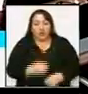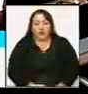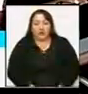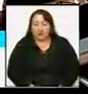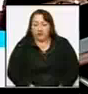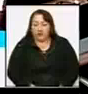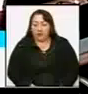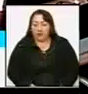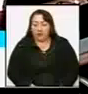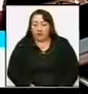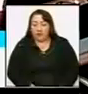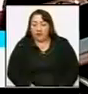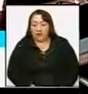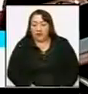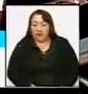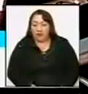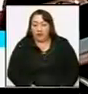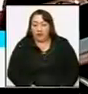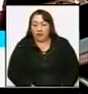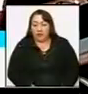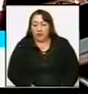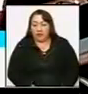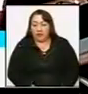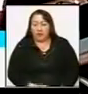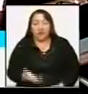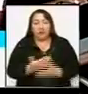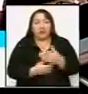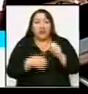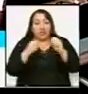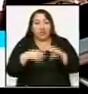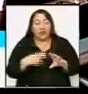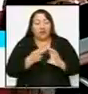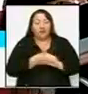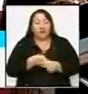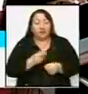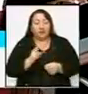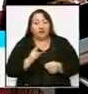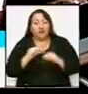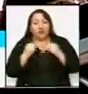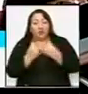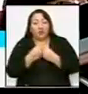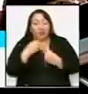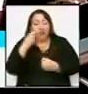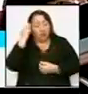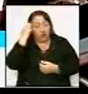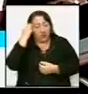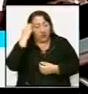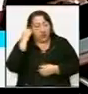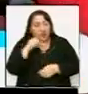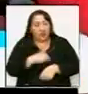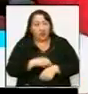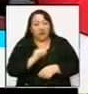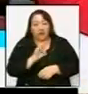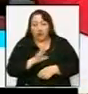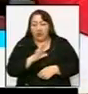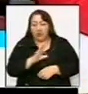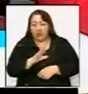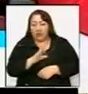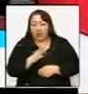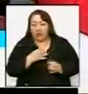dice literalmente así: tramitan solicitudes de renuncias y desafiliaciones a organizaciones políticas en el ámbito de